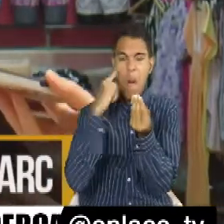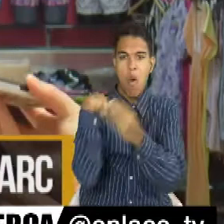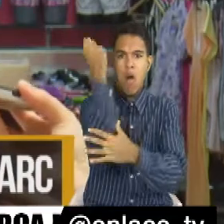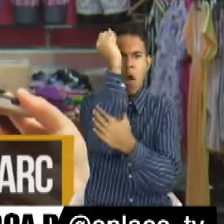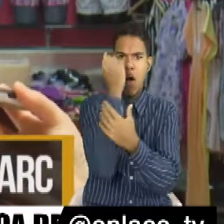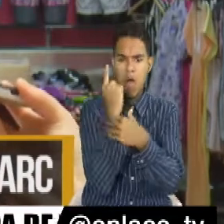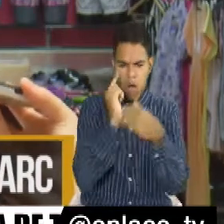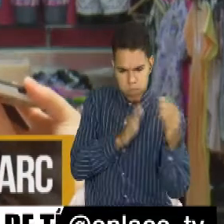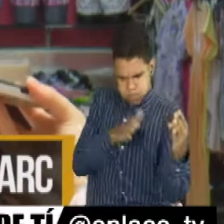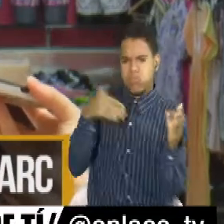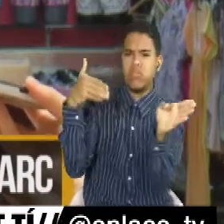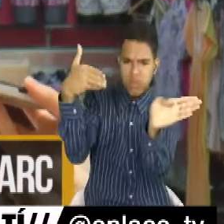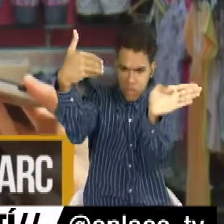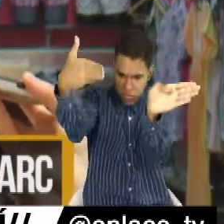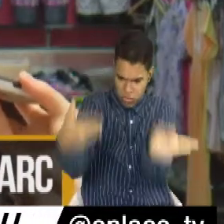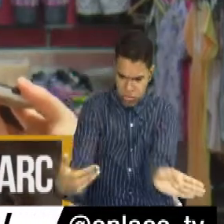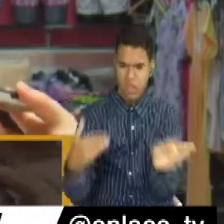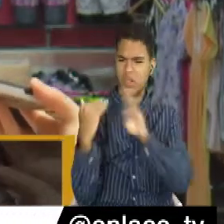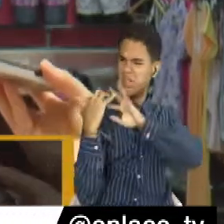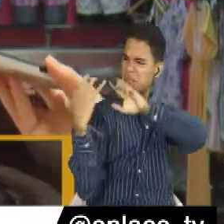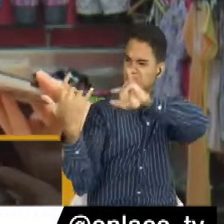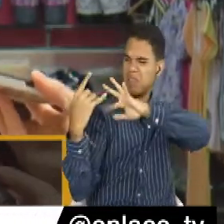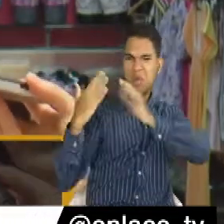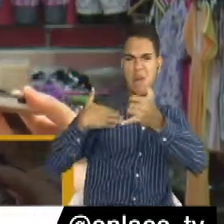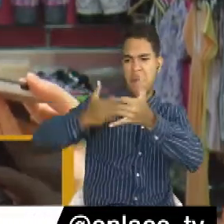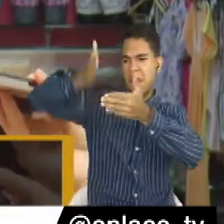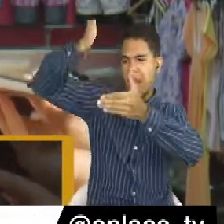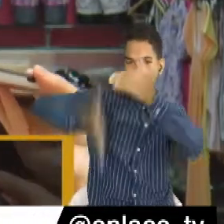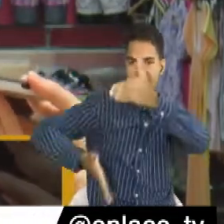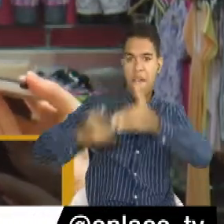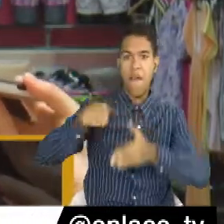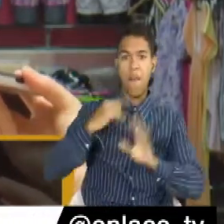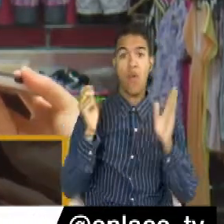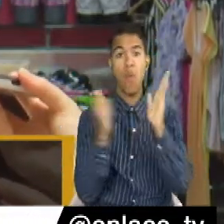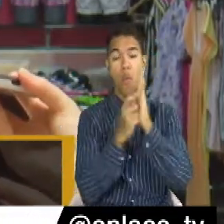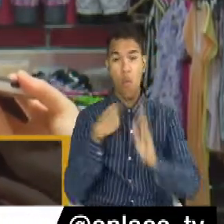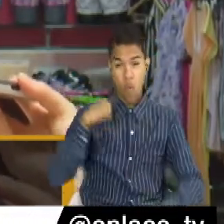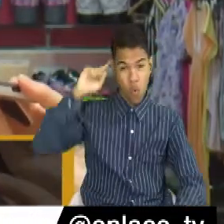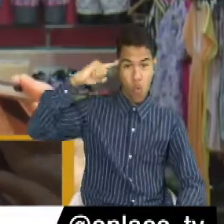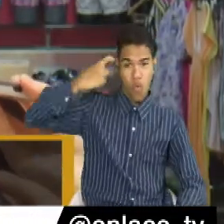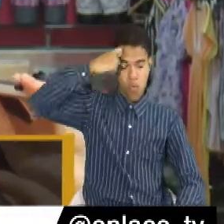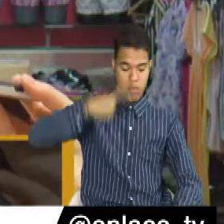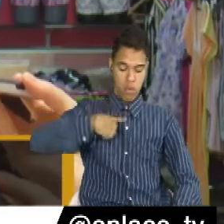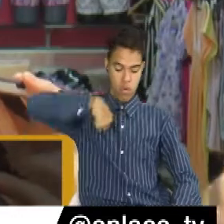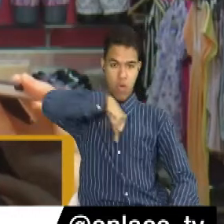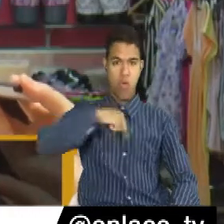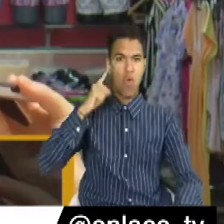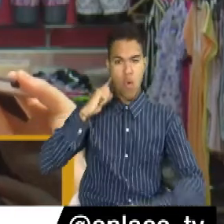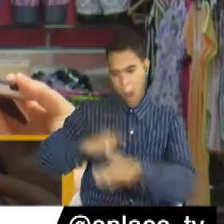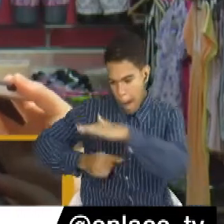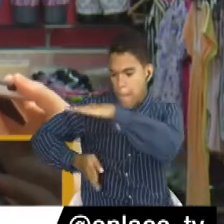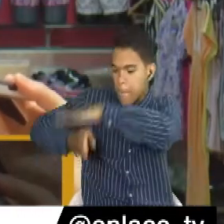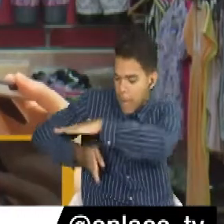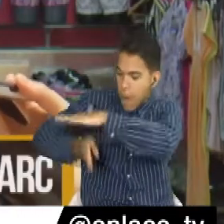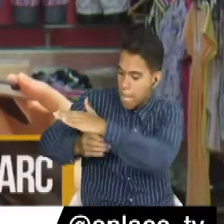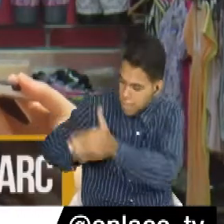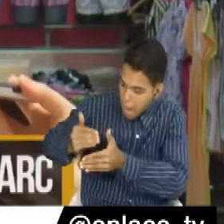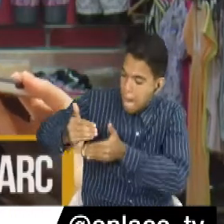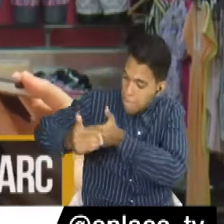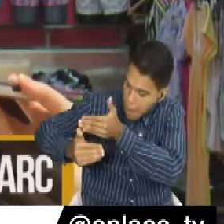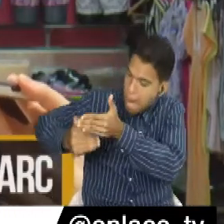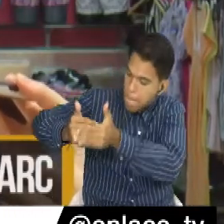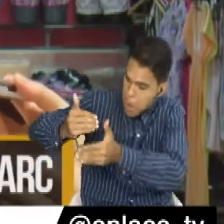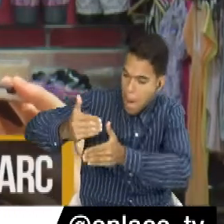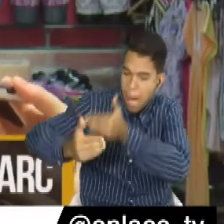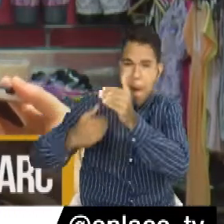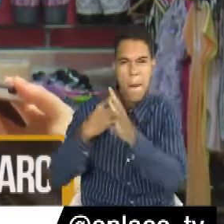en Colombia. Pero al gobierno nacional, al Estado colombiano, le corresponde la continuidad de ese proceso, desmantelando